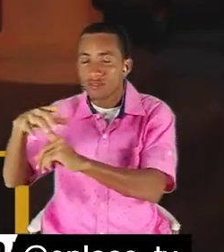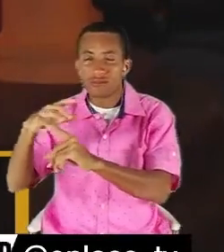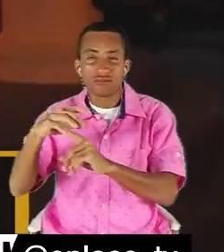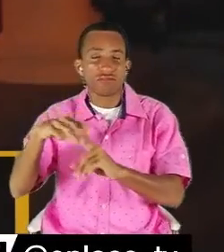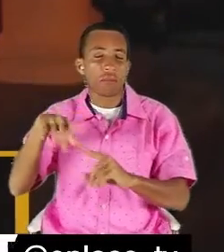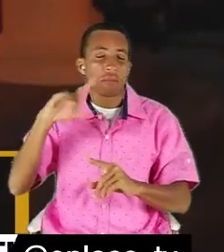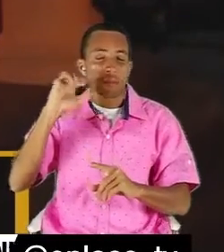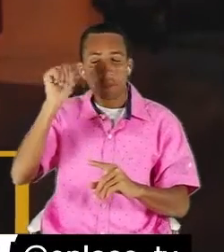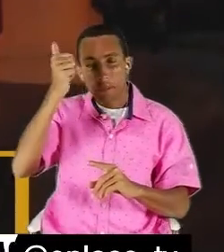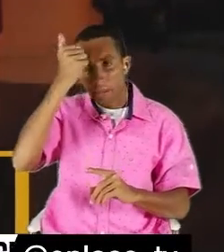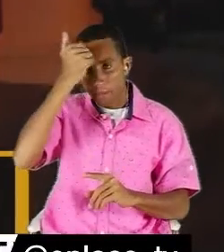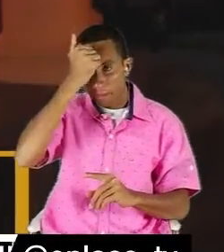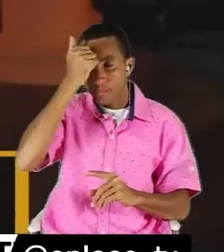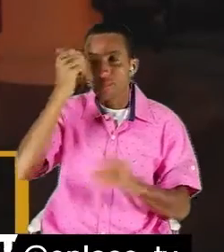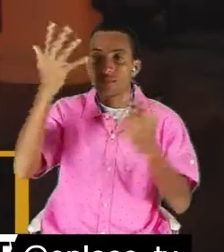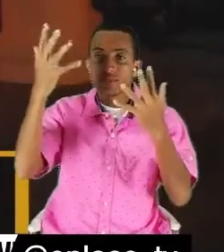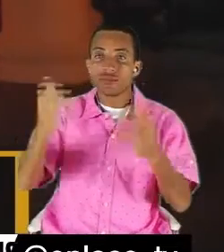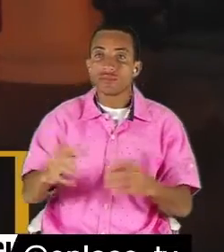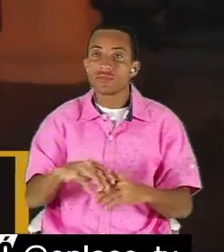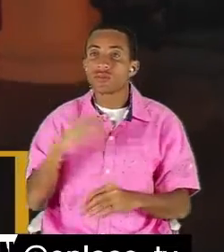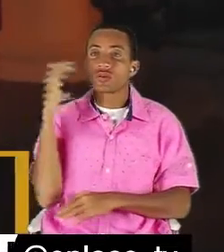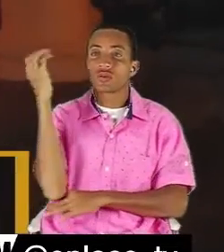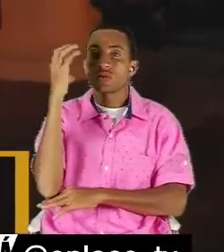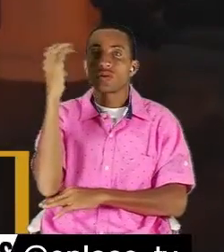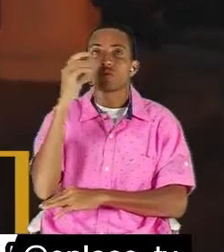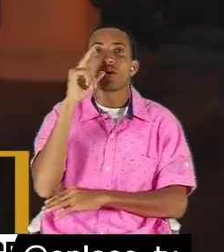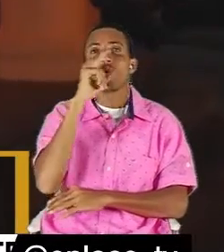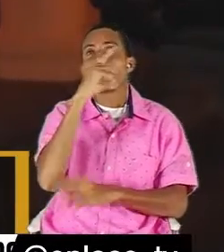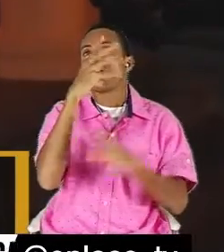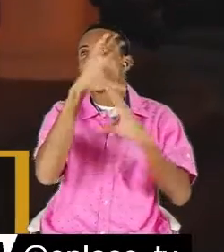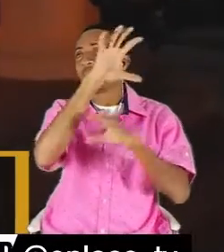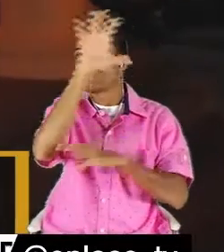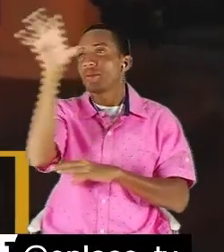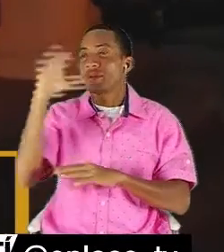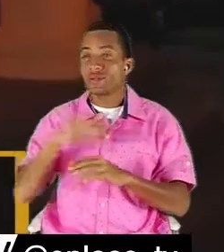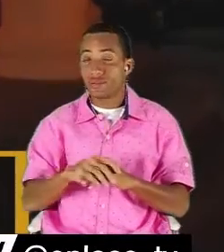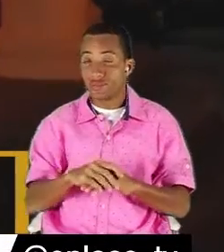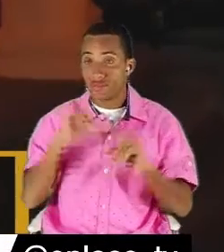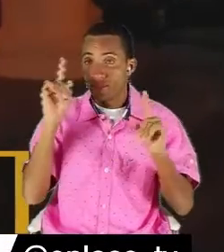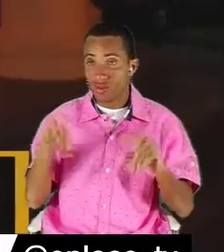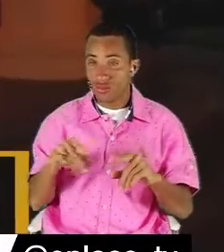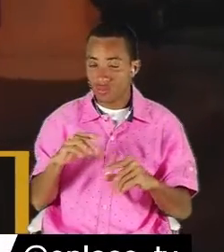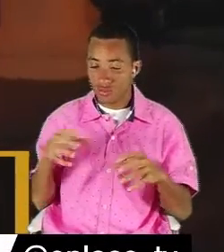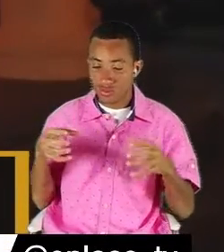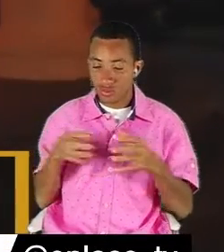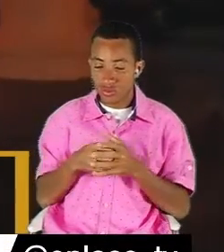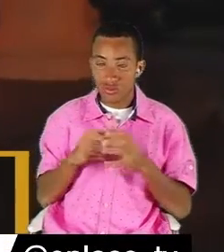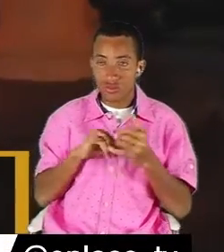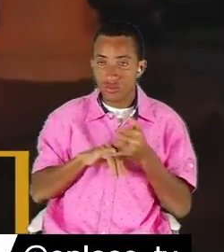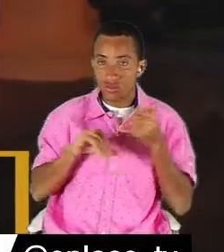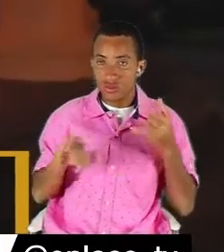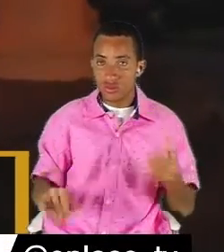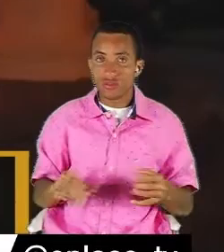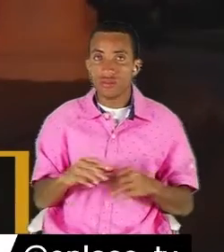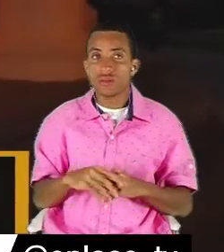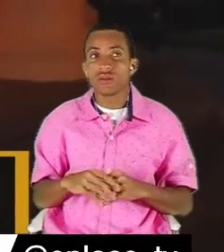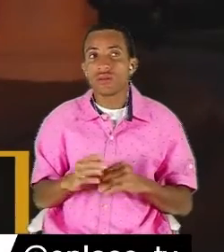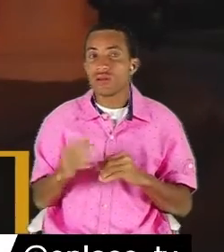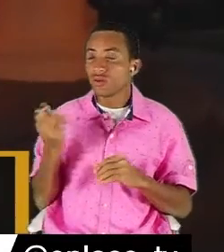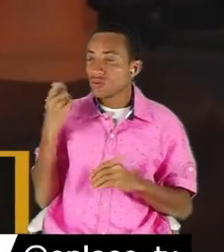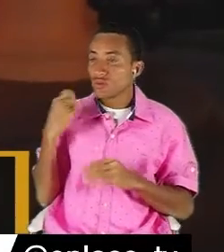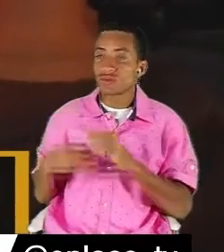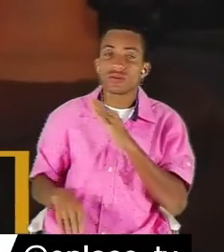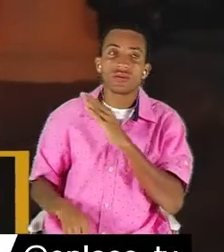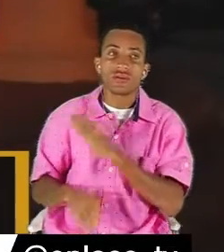y filminutos que se realizan en Colombia y en el exterior. Somos un grupo totalmente independiente y apenas estamos empezando